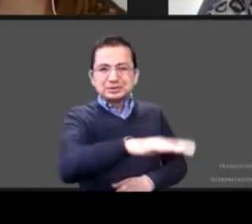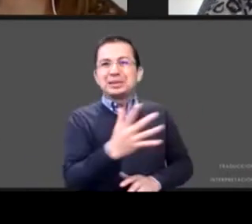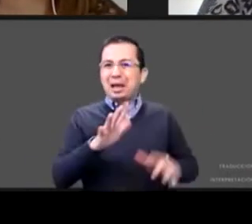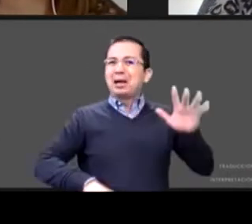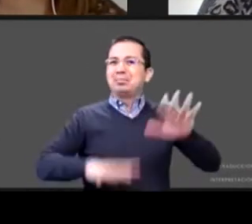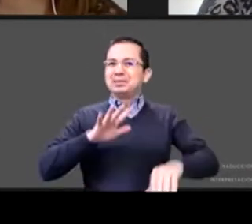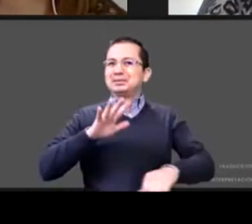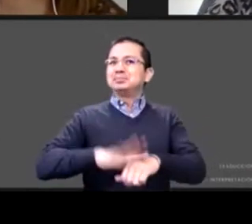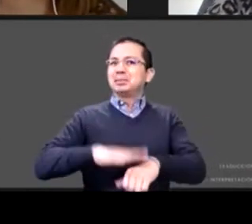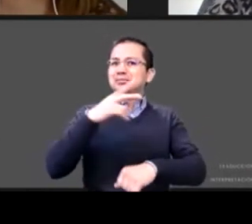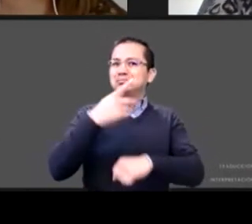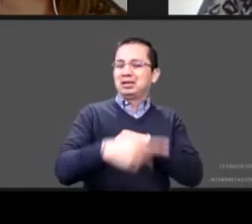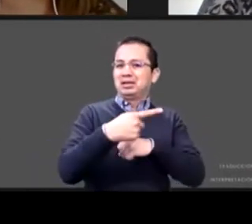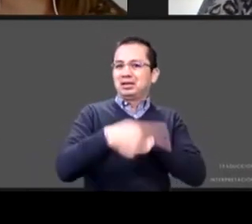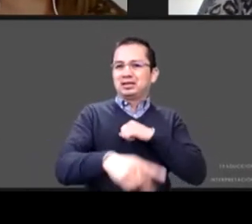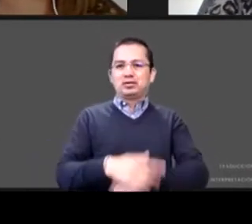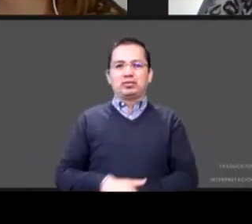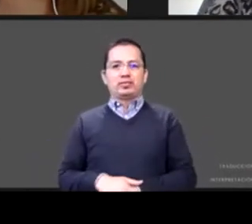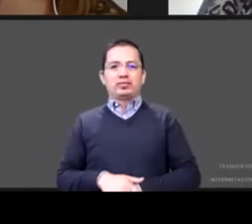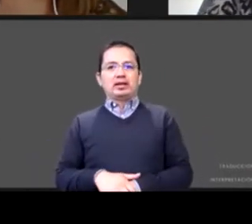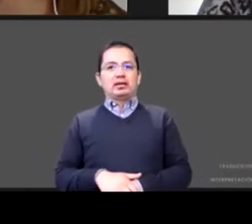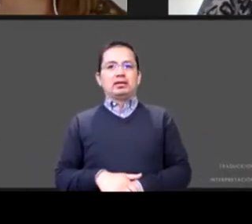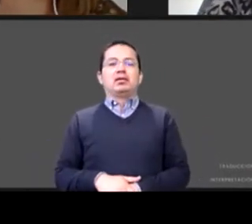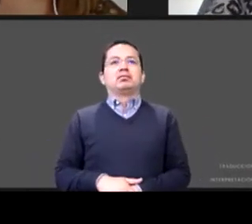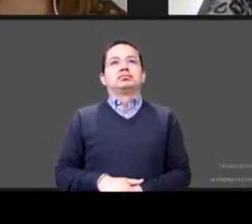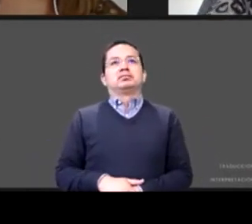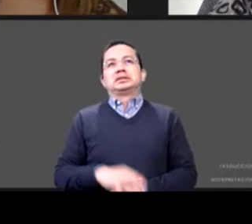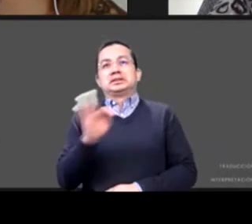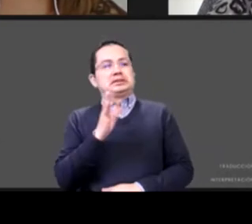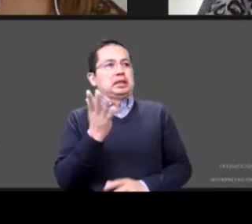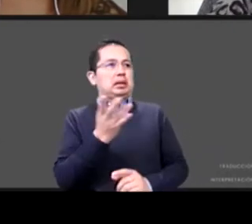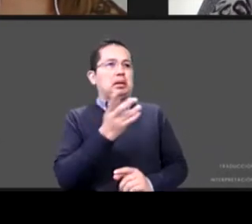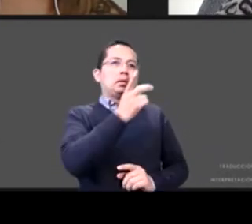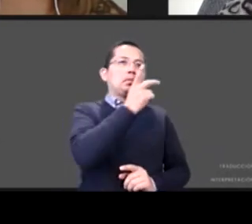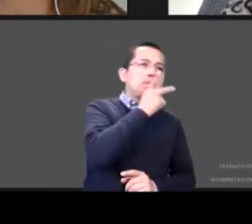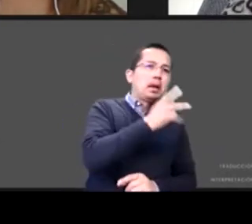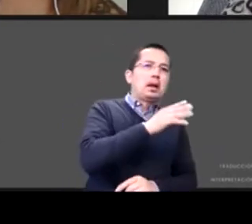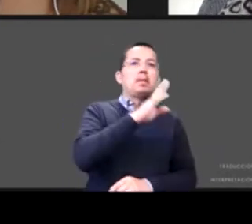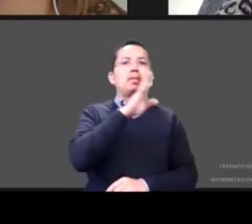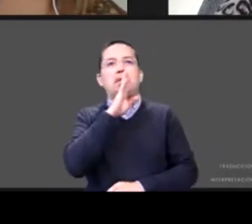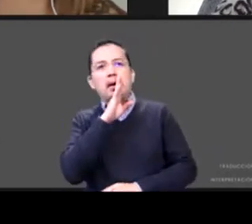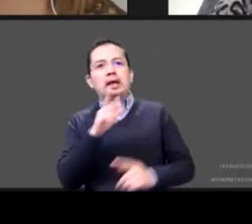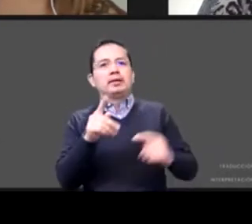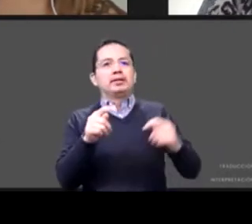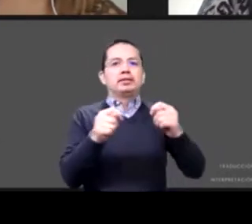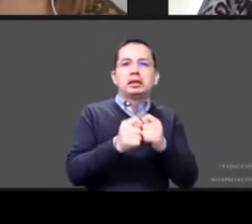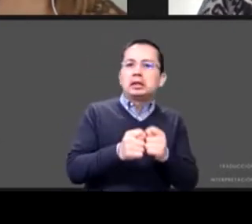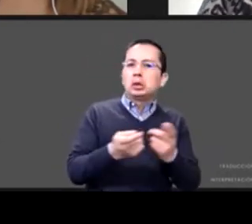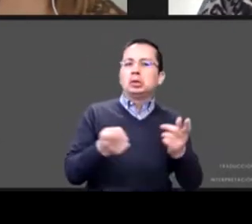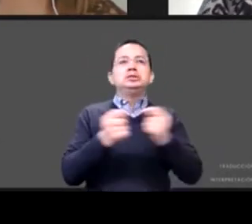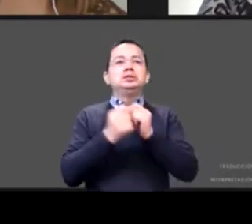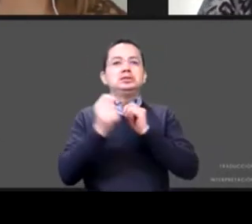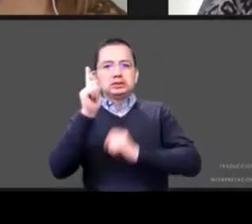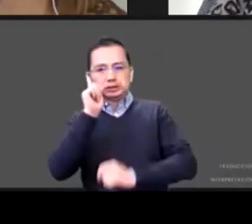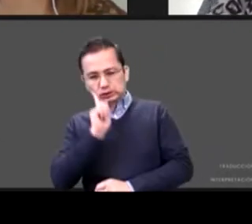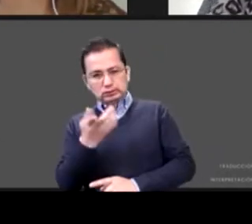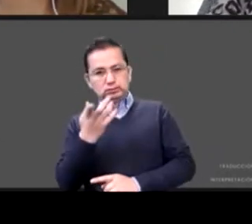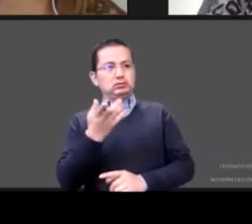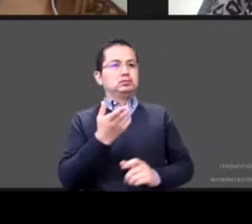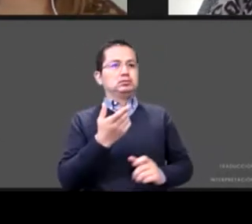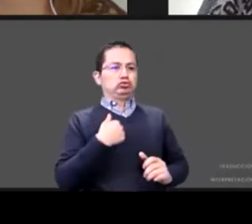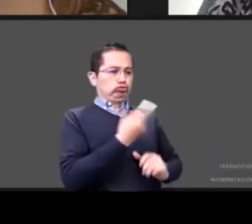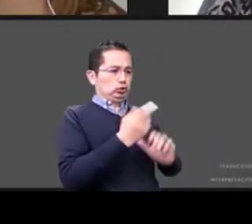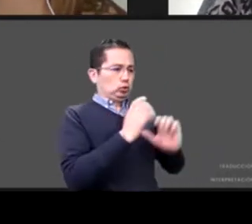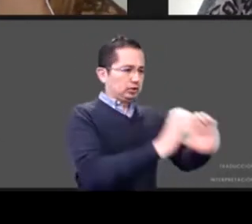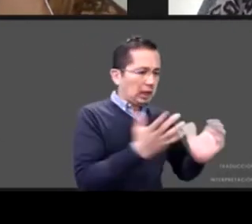Dentro de este contexto, no importa si eres mamá, papá, tío, tía, cuidador, profesionista, si